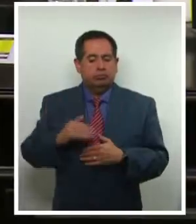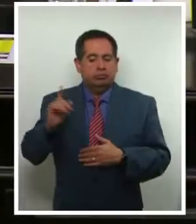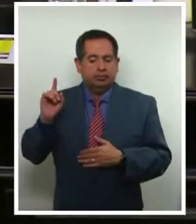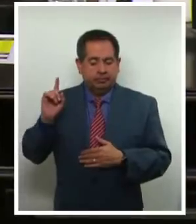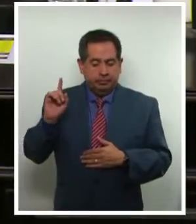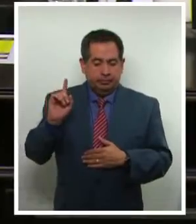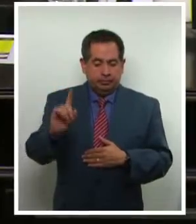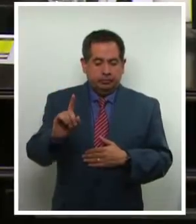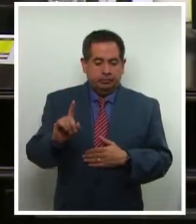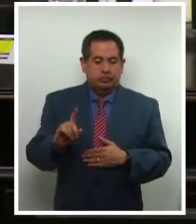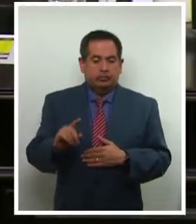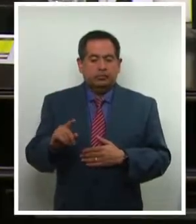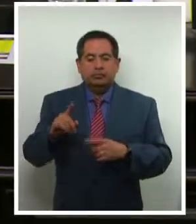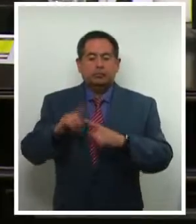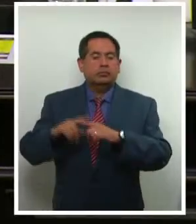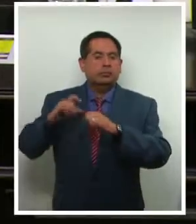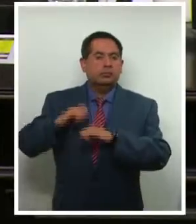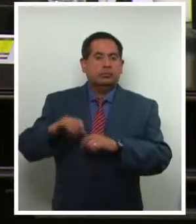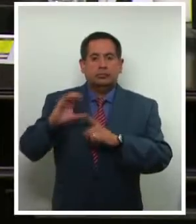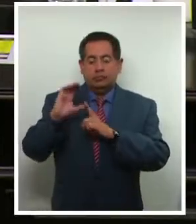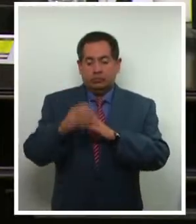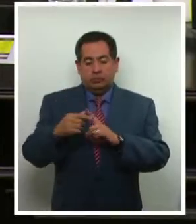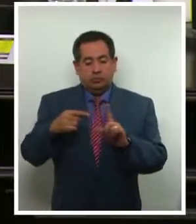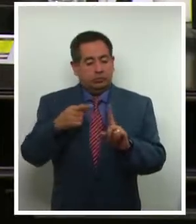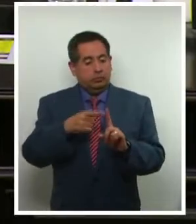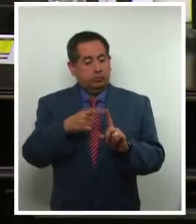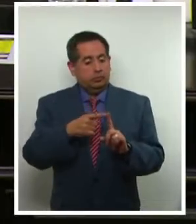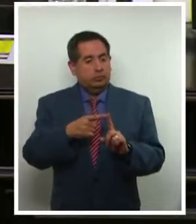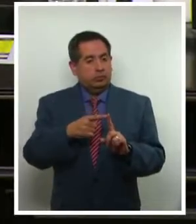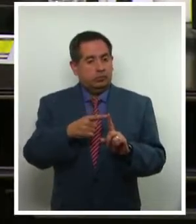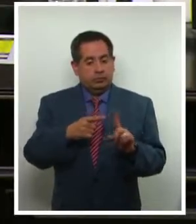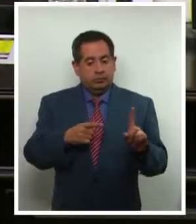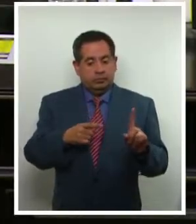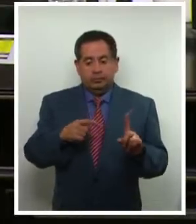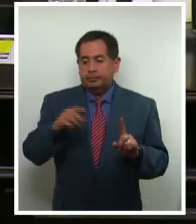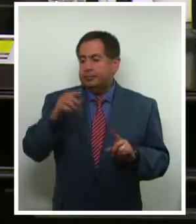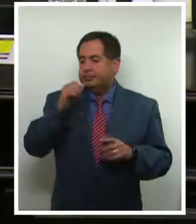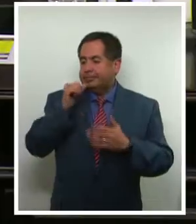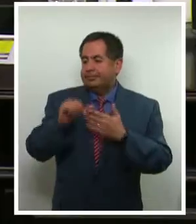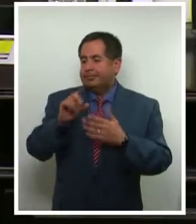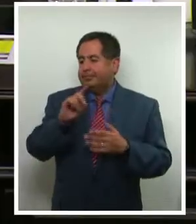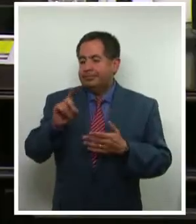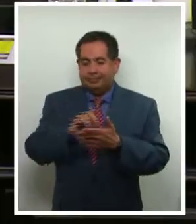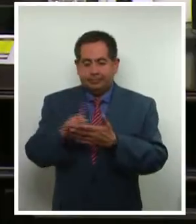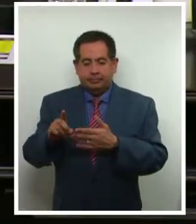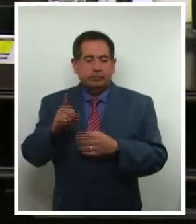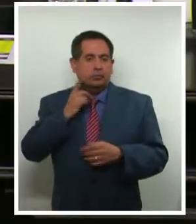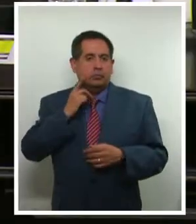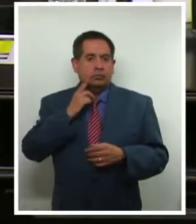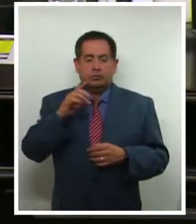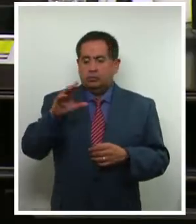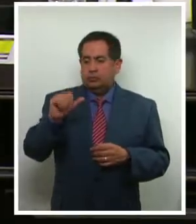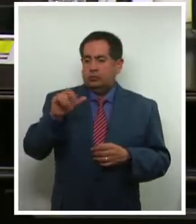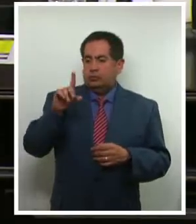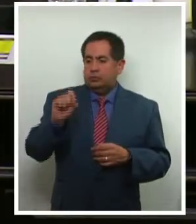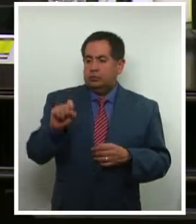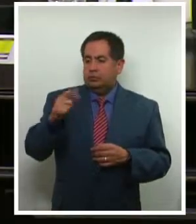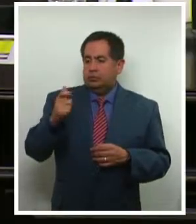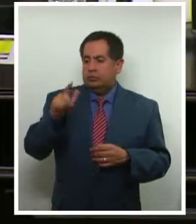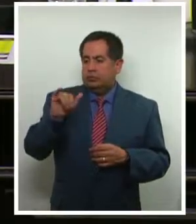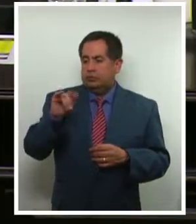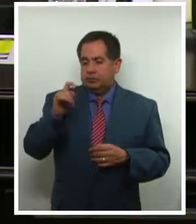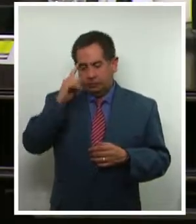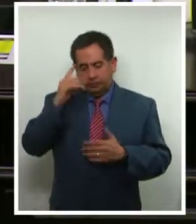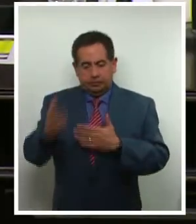palabra a nombre de la Comisión de Carta de Derechos el diputado Carlos G. Lista